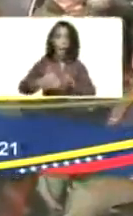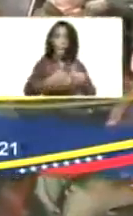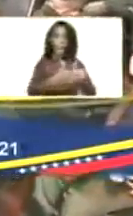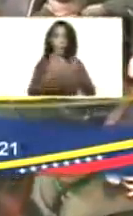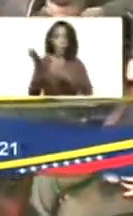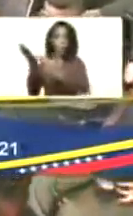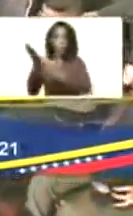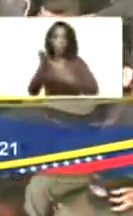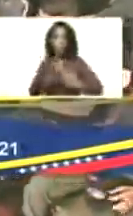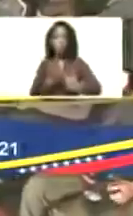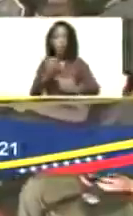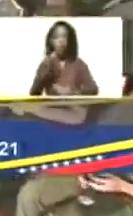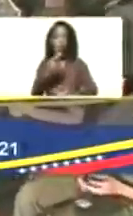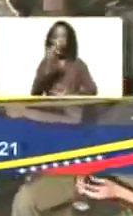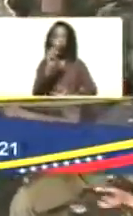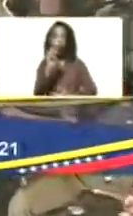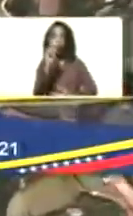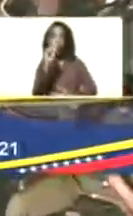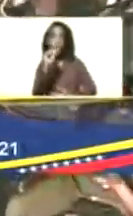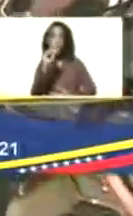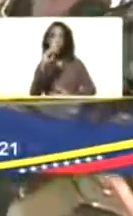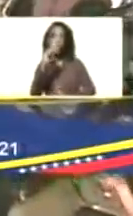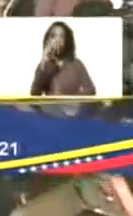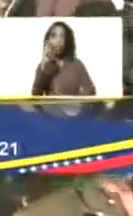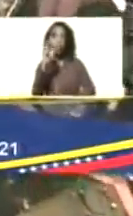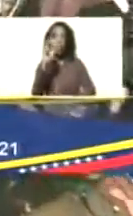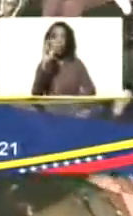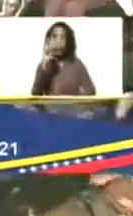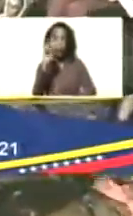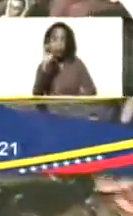recibe Gustavo Benaín Atías,